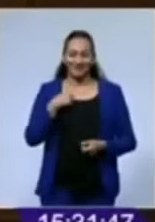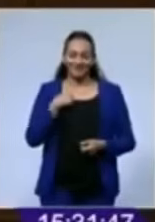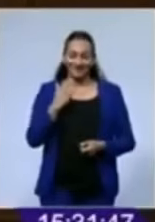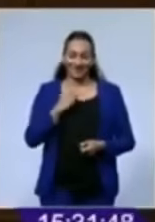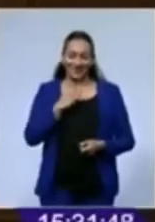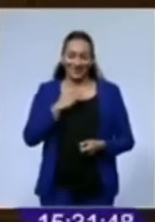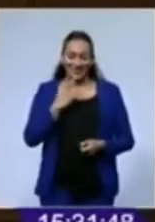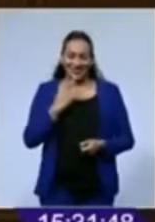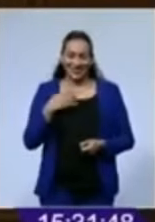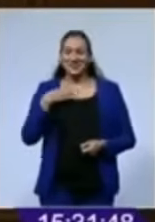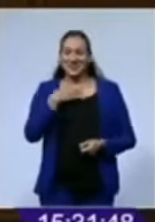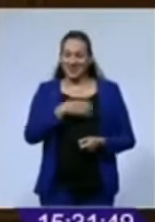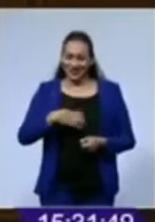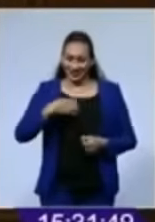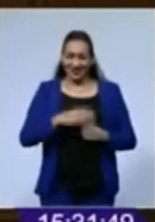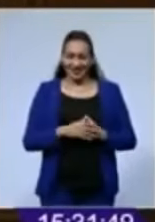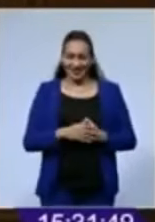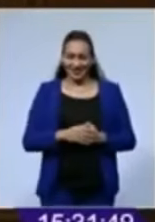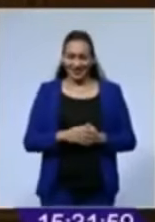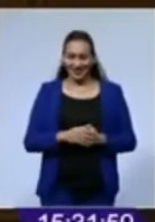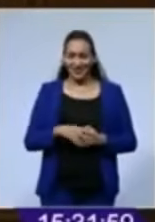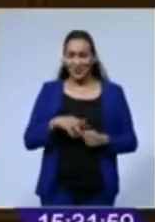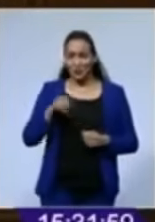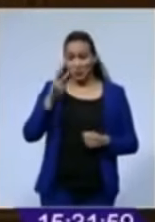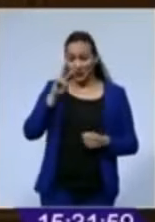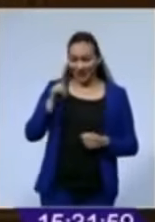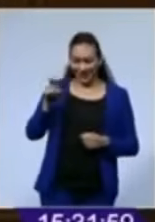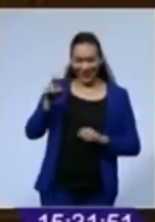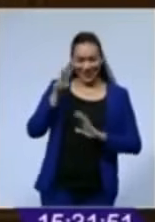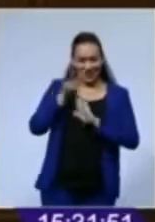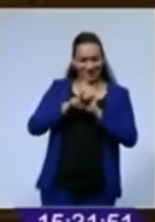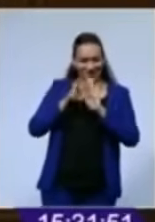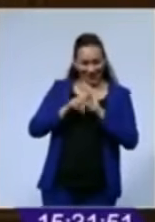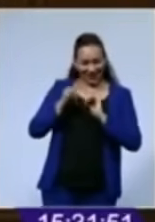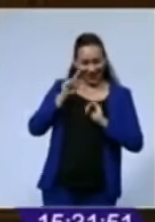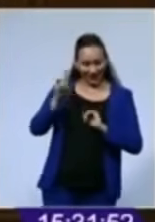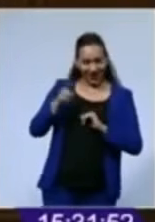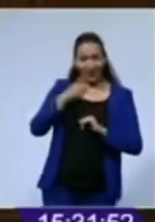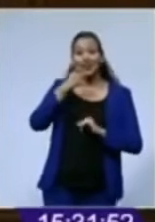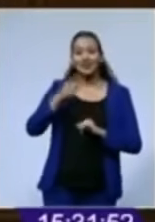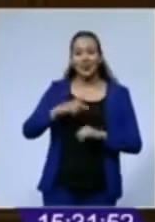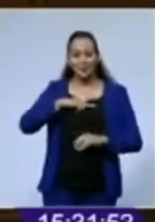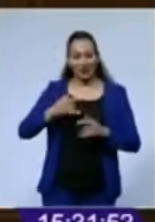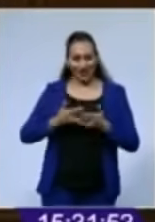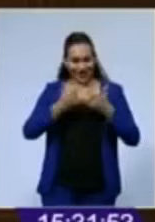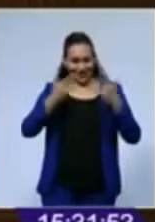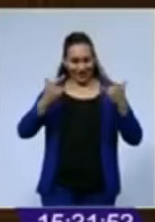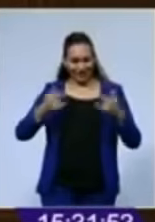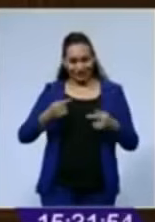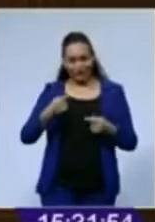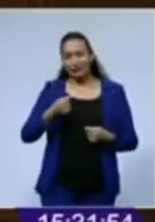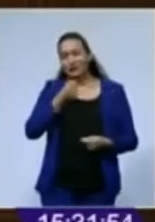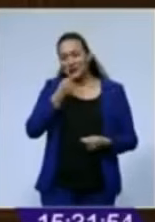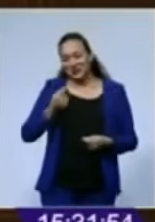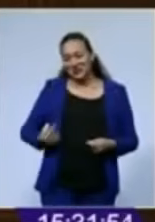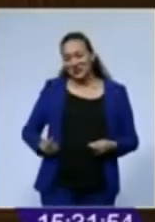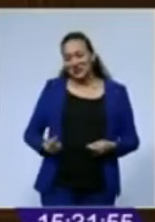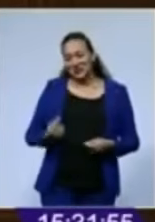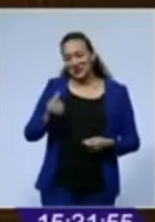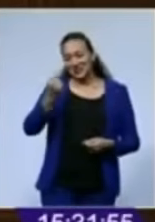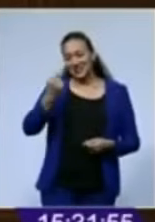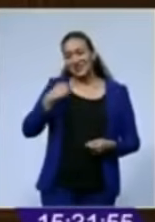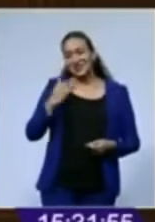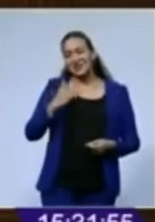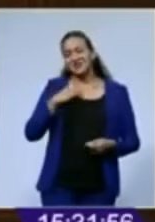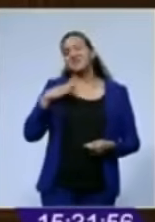a la par fue señalado por el entonces procurador fiscal Arturo Medina Padilla de prolongar al menos por 8 meses una deudo fiscal de